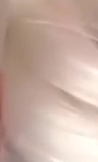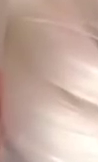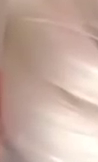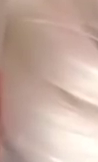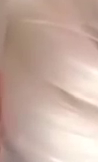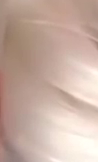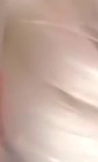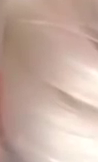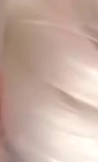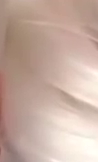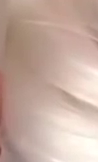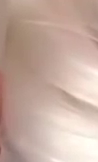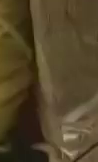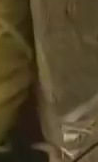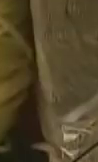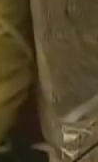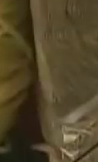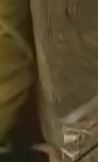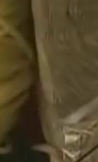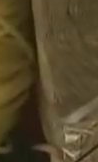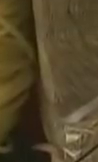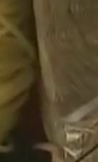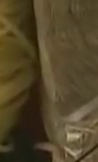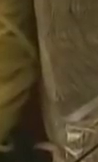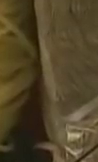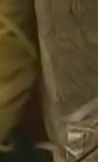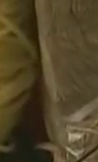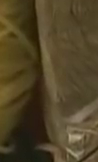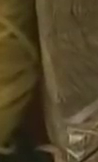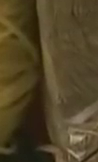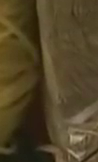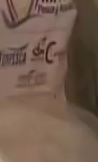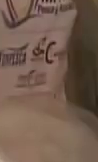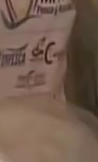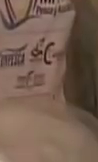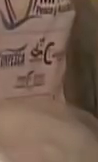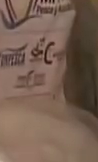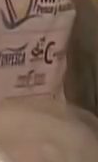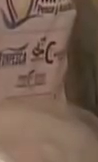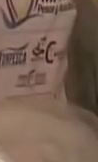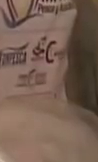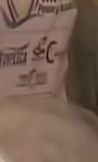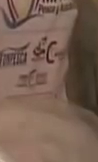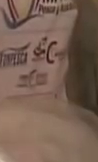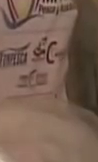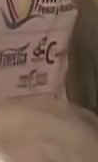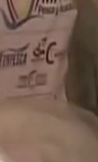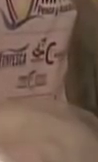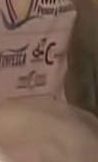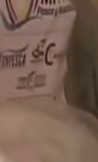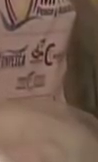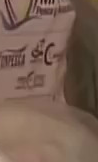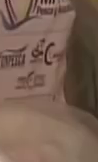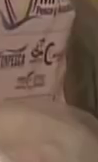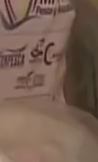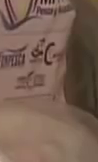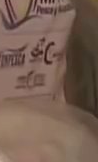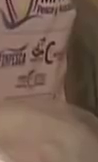potenciar el sistema artesanal. Con los recursos que tenemos, con lo poco haremos mucho, con